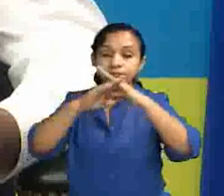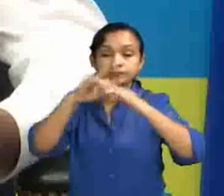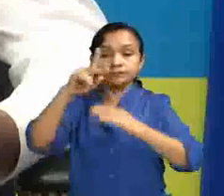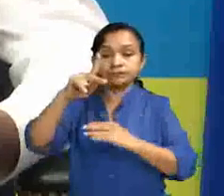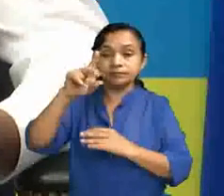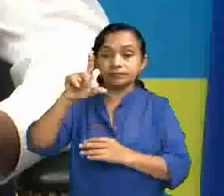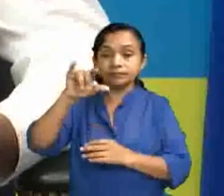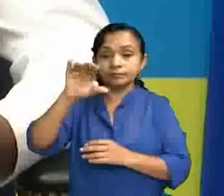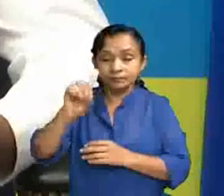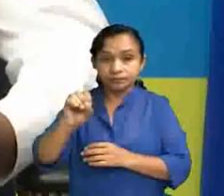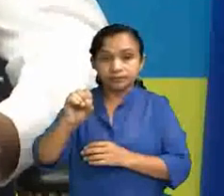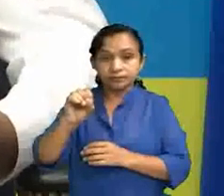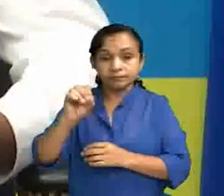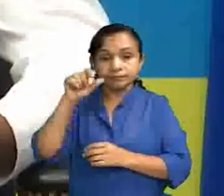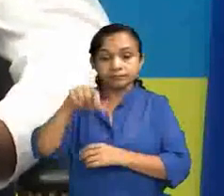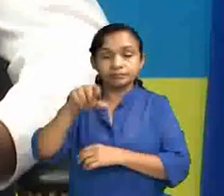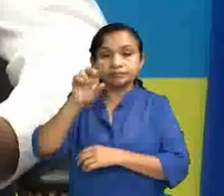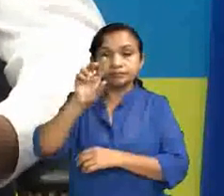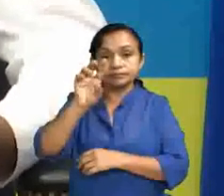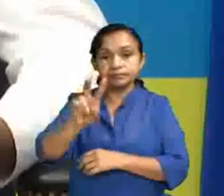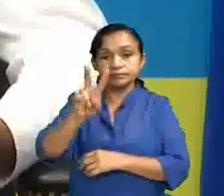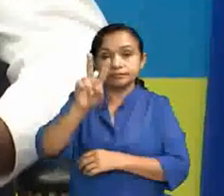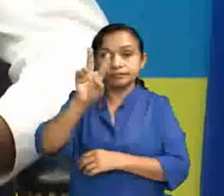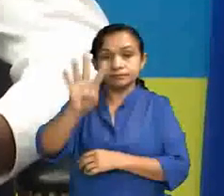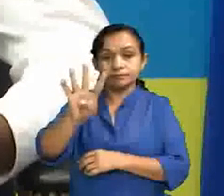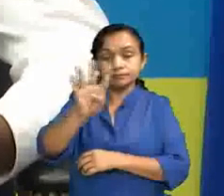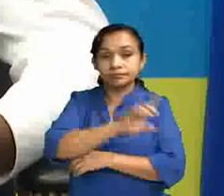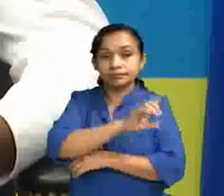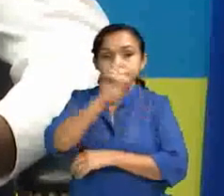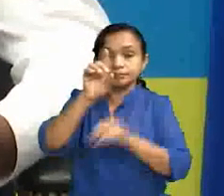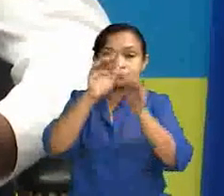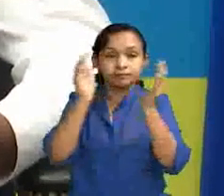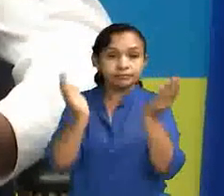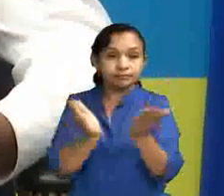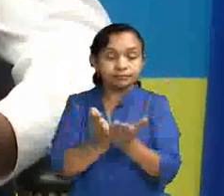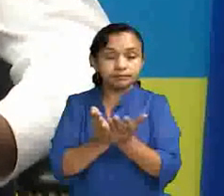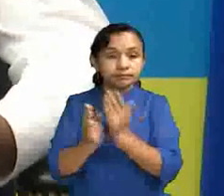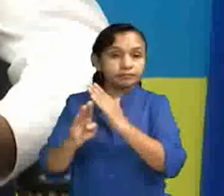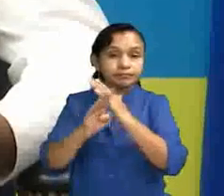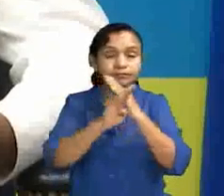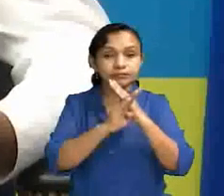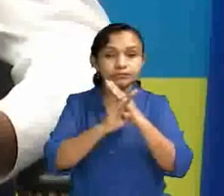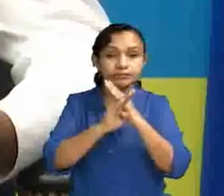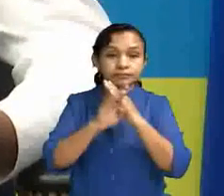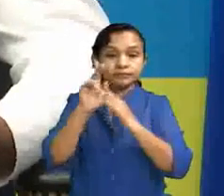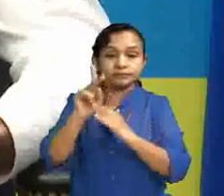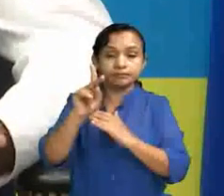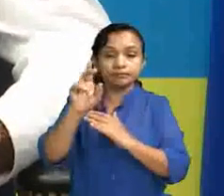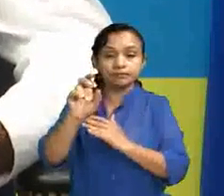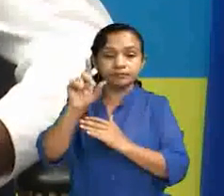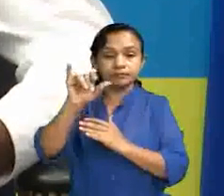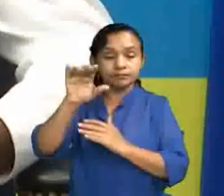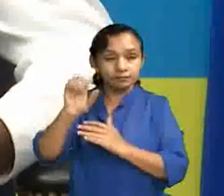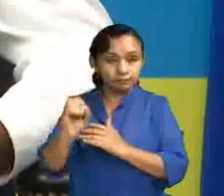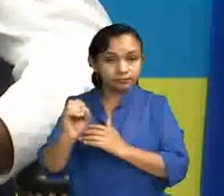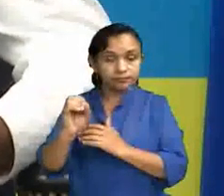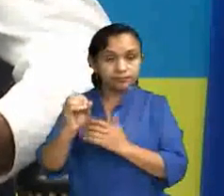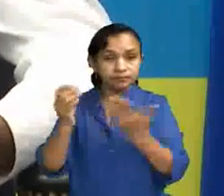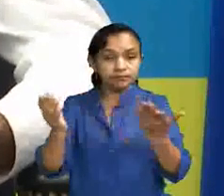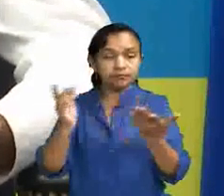poliomielitis. Precisamente hoy, 24 de octubre, se conmemora el Día Mundial contra la lucha contra esta